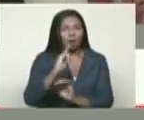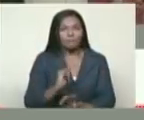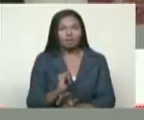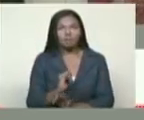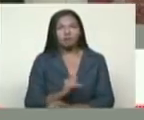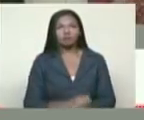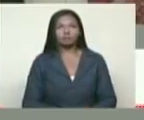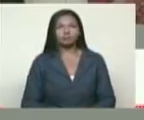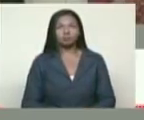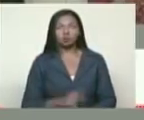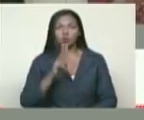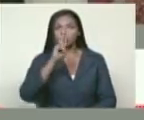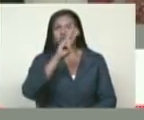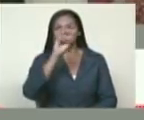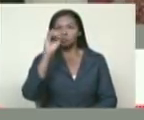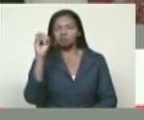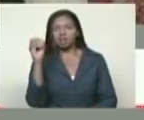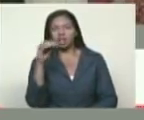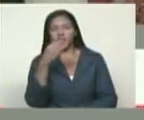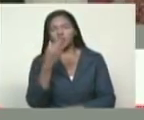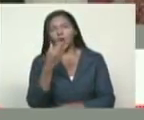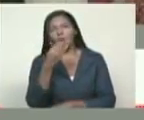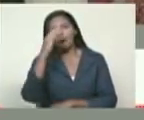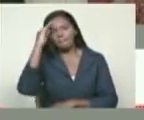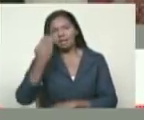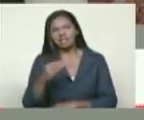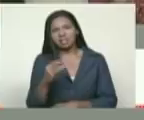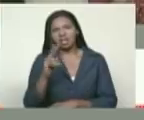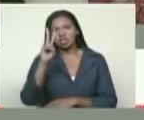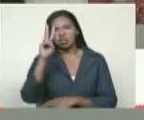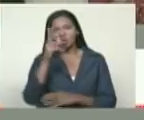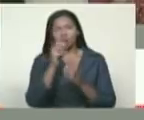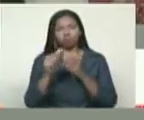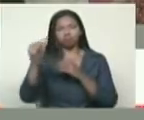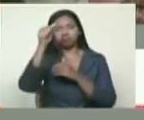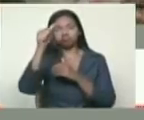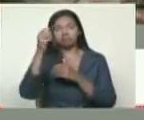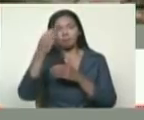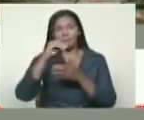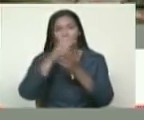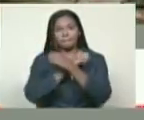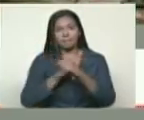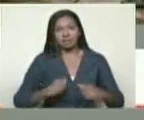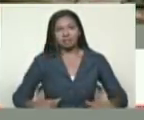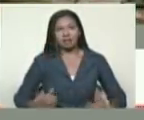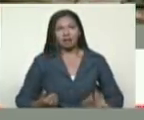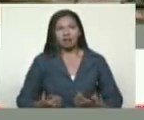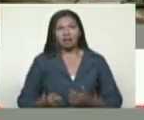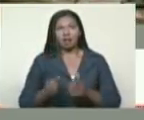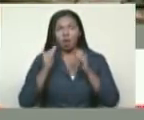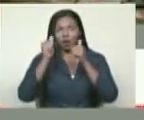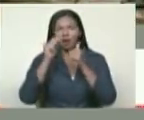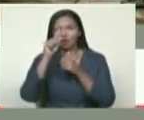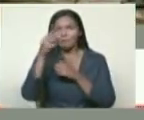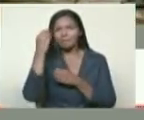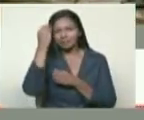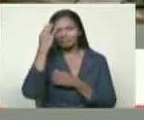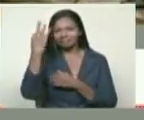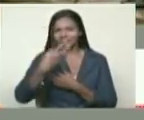como 200 militares de bajo rango y dos de alto rango. Eso es todo lo que han logrado. Ellos de verdad